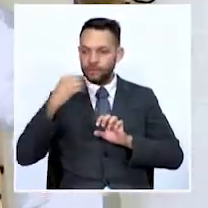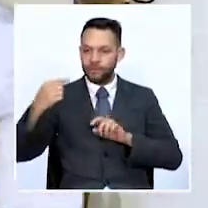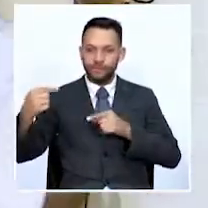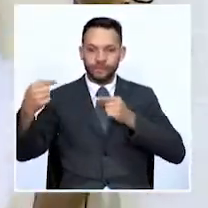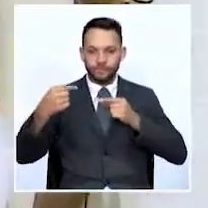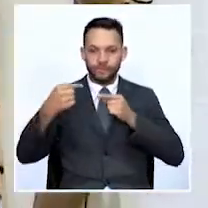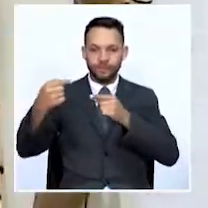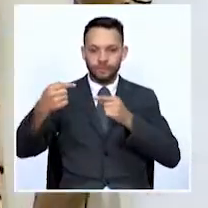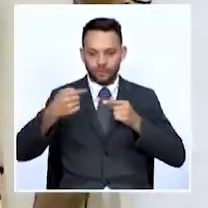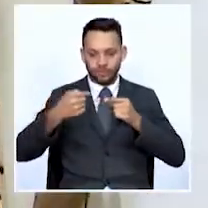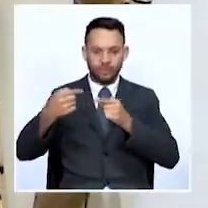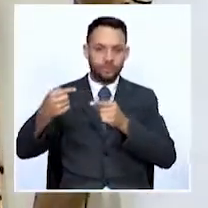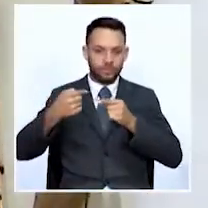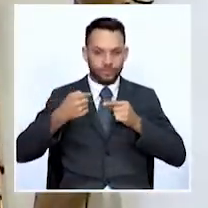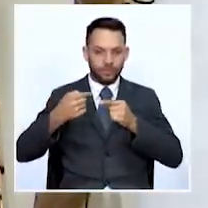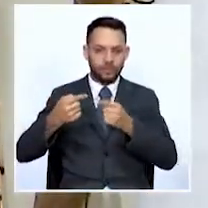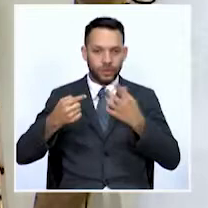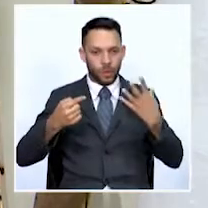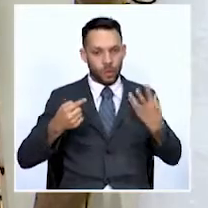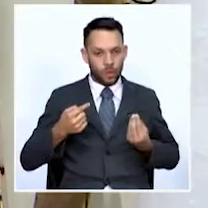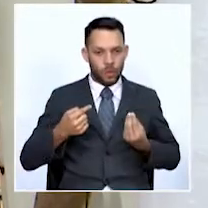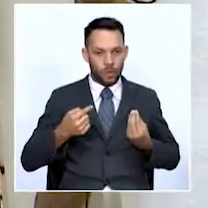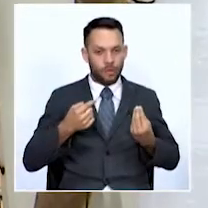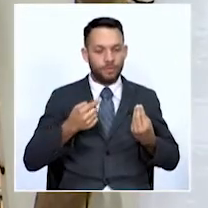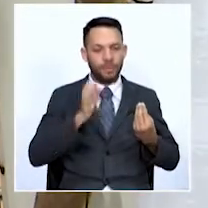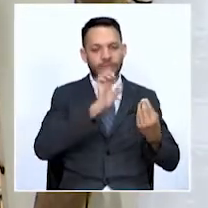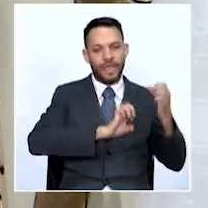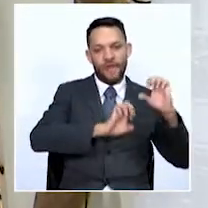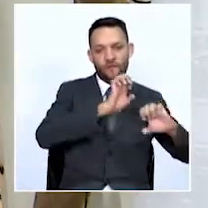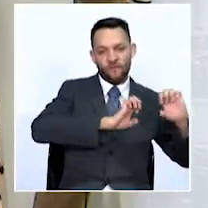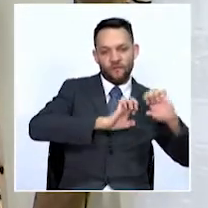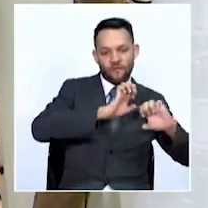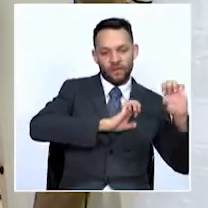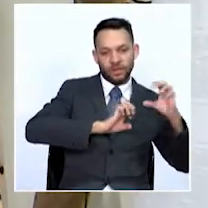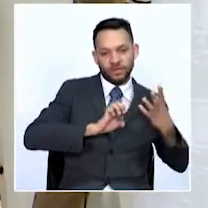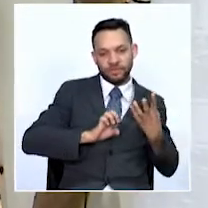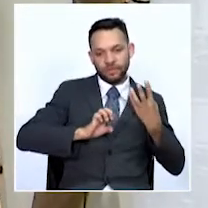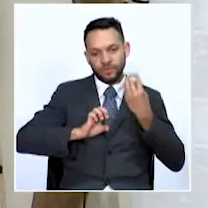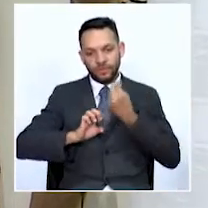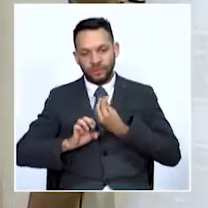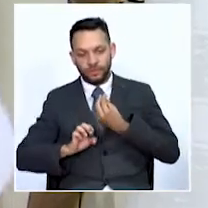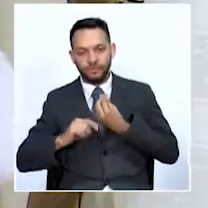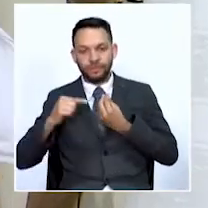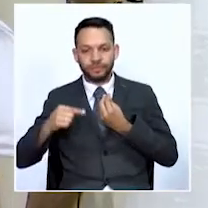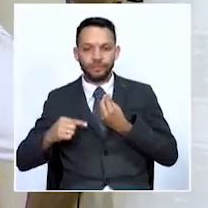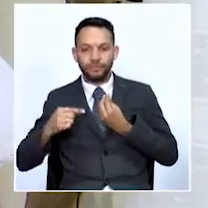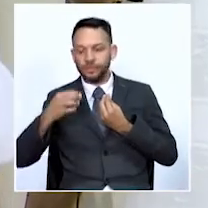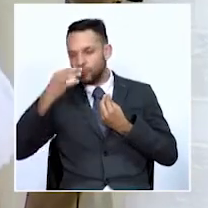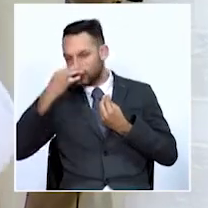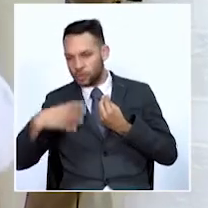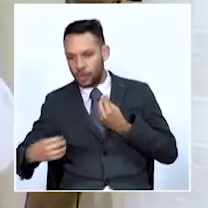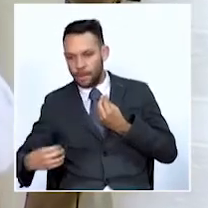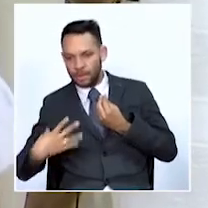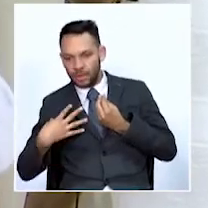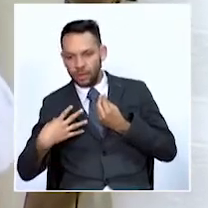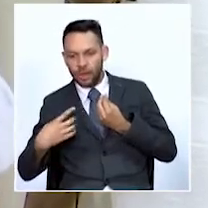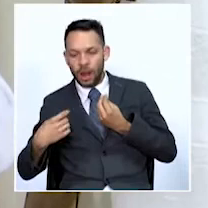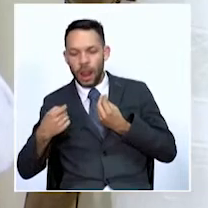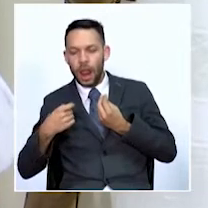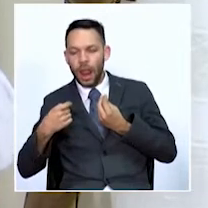cuerpo manda al batallón, ¡tran! Salen todas esas defensas a matar esas bacterias. Cuando hay esa